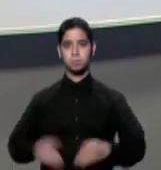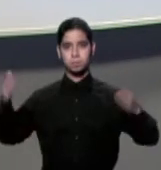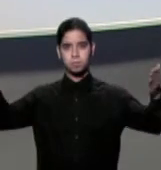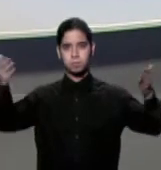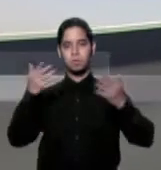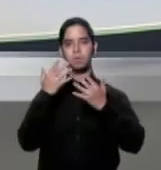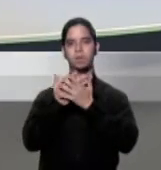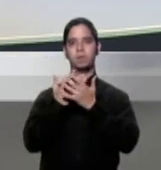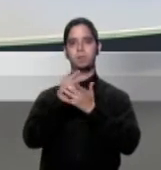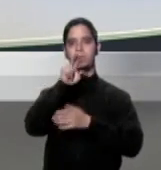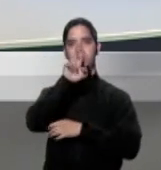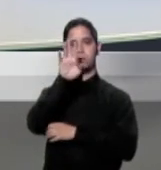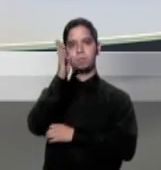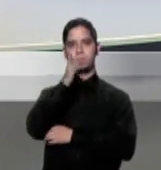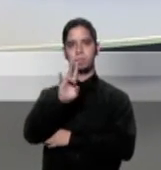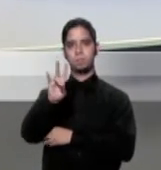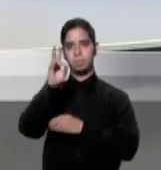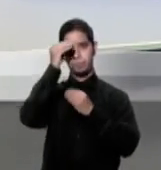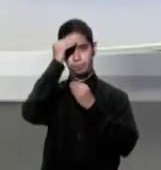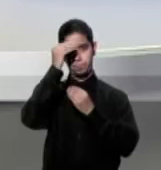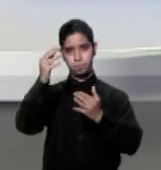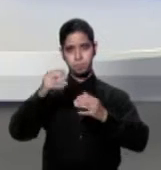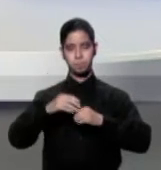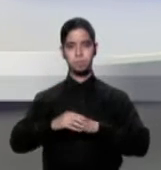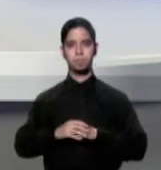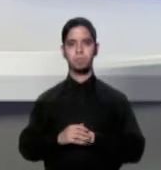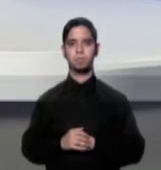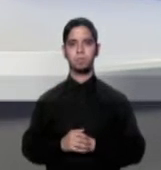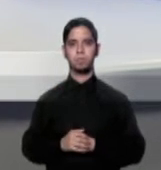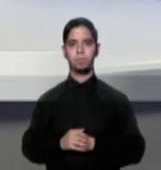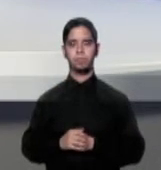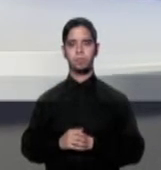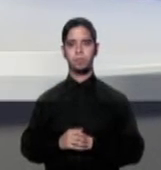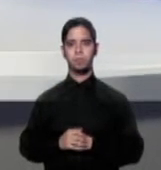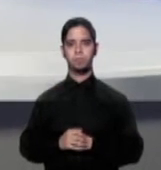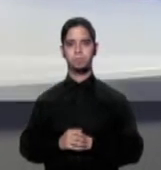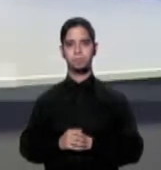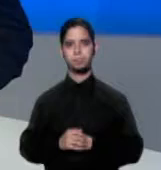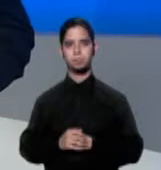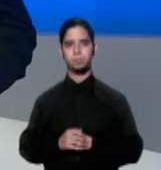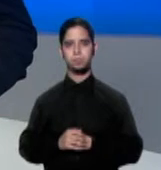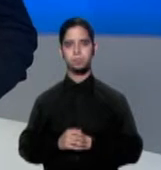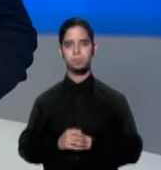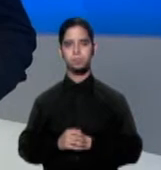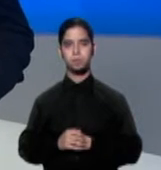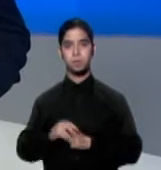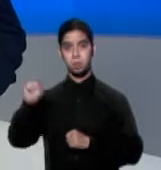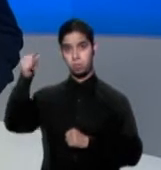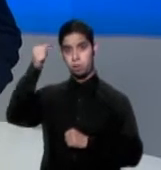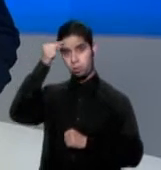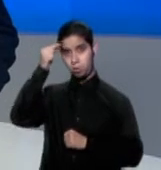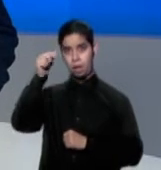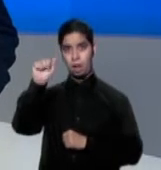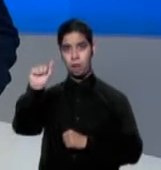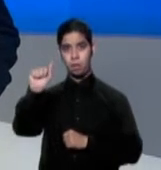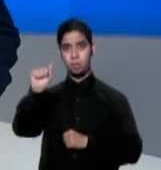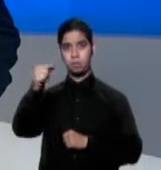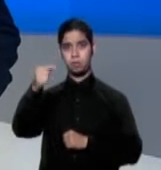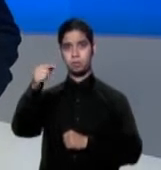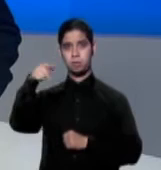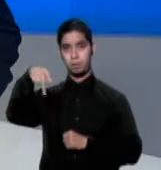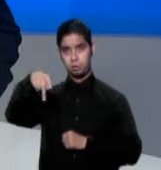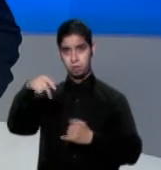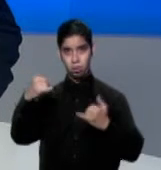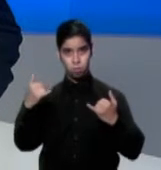Bienvenidos a Noticias 24/7, informa de inmediato, pasamos a las noticias para esta hora. El gobernador Alejandro García Padilla